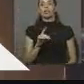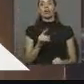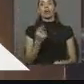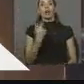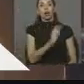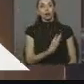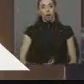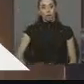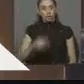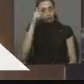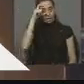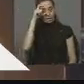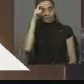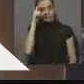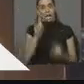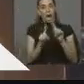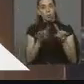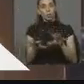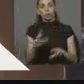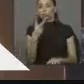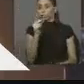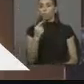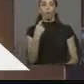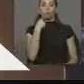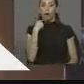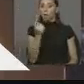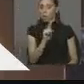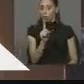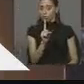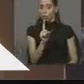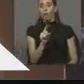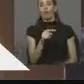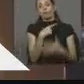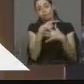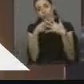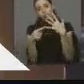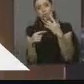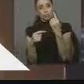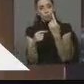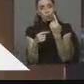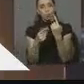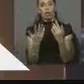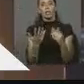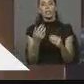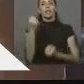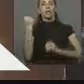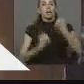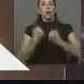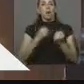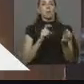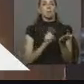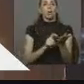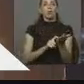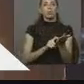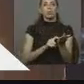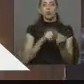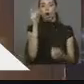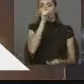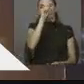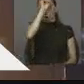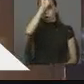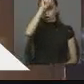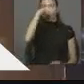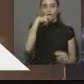gobierno de Allende, una de ellas es la producción de cobre con